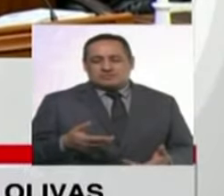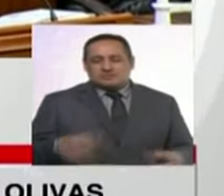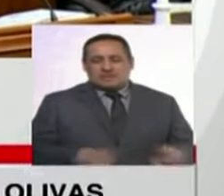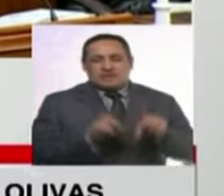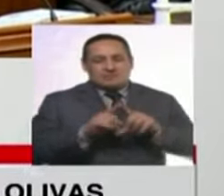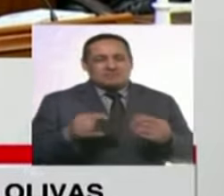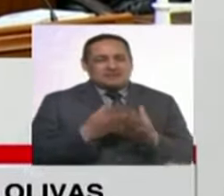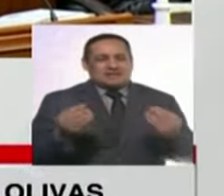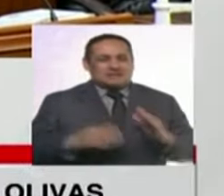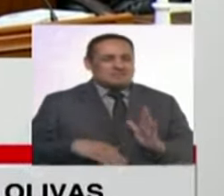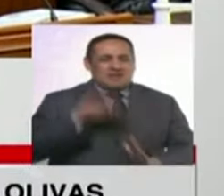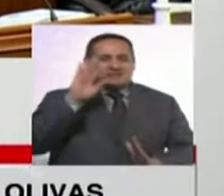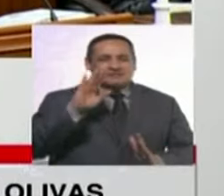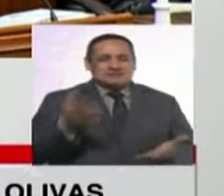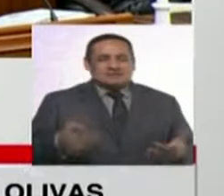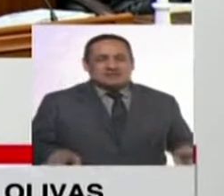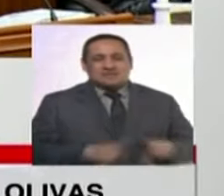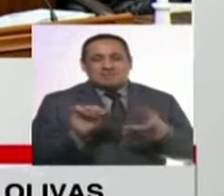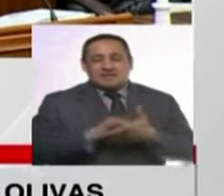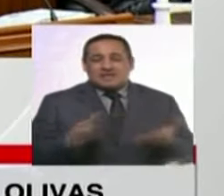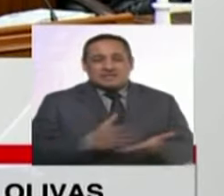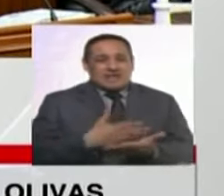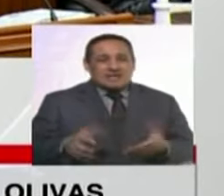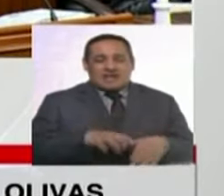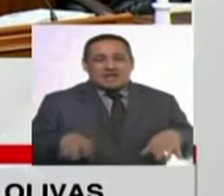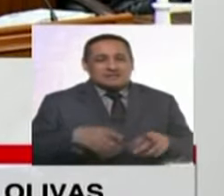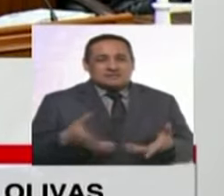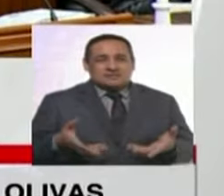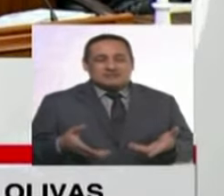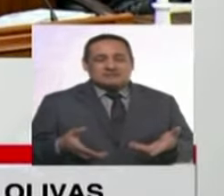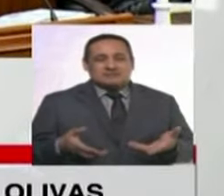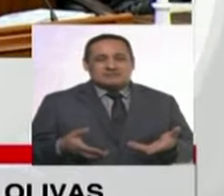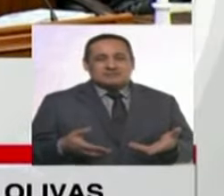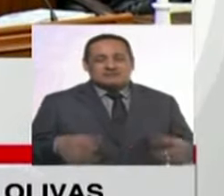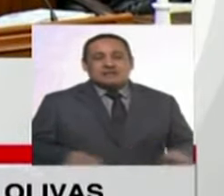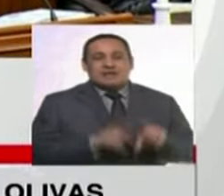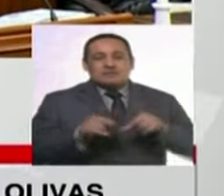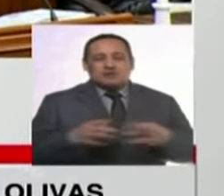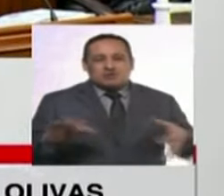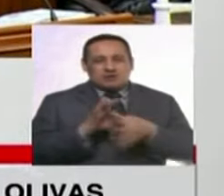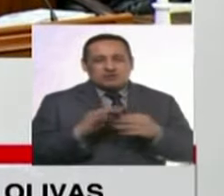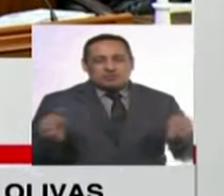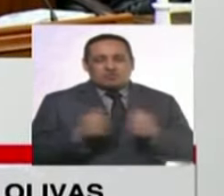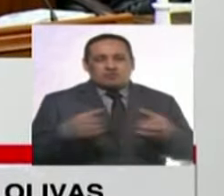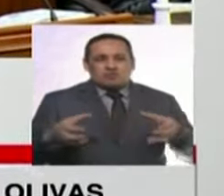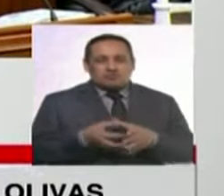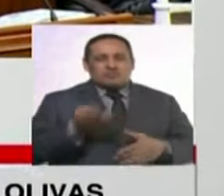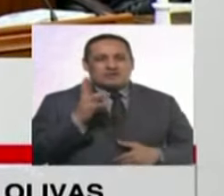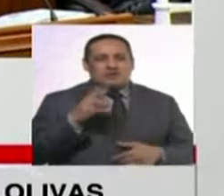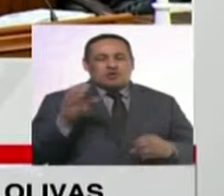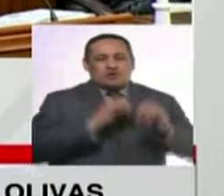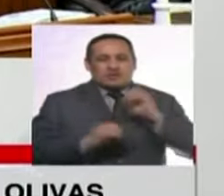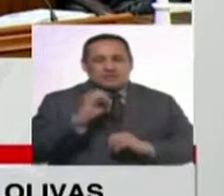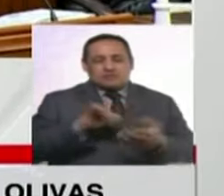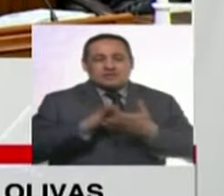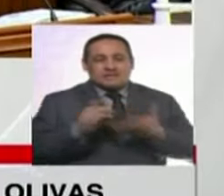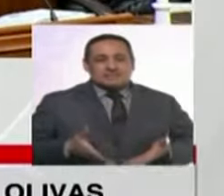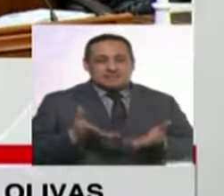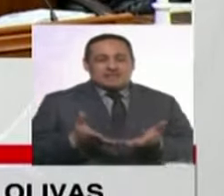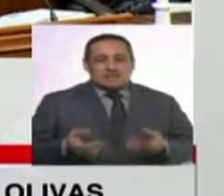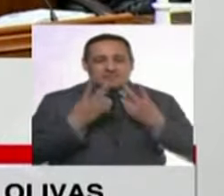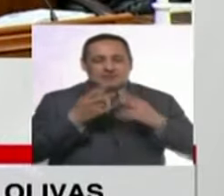demasiado alta y que nada se hace con lo relacionado con el crimen organizado que se da